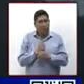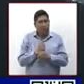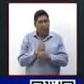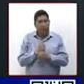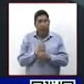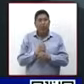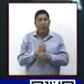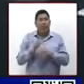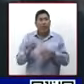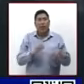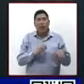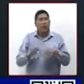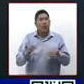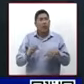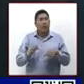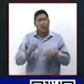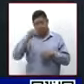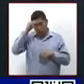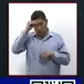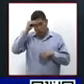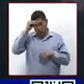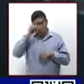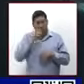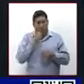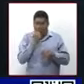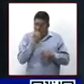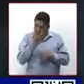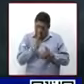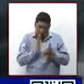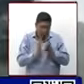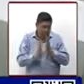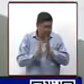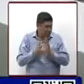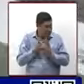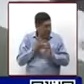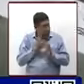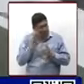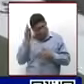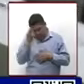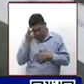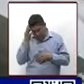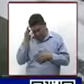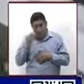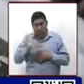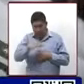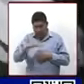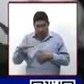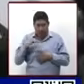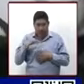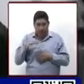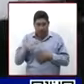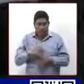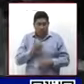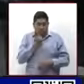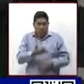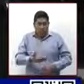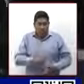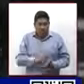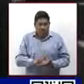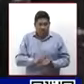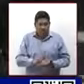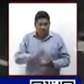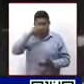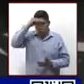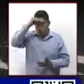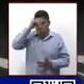La agresión se dio tras que el sindicado prestó sus declaraciones ante la Fiscalía de Coña Coña. Es un hombre